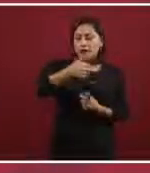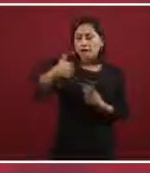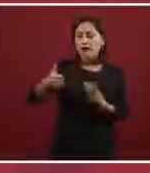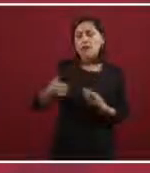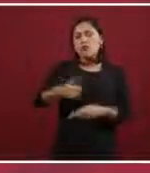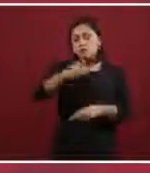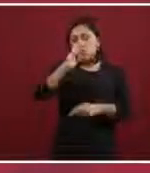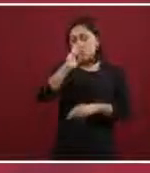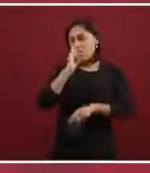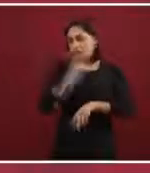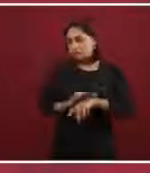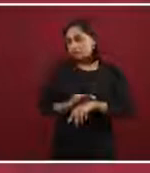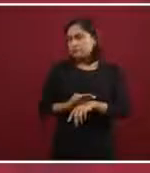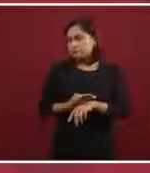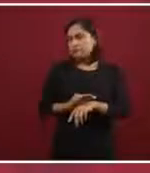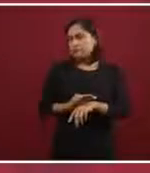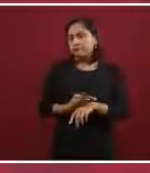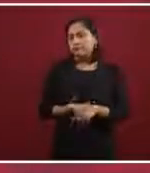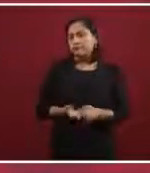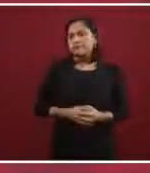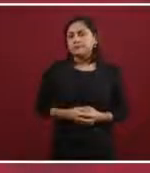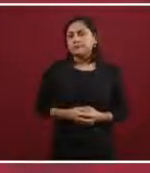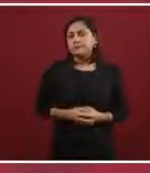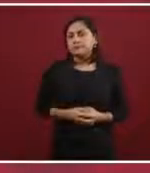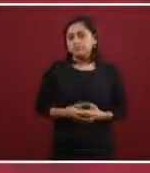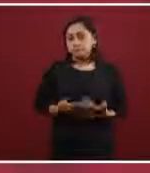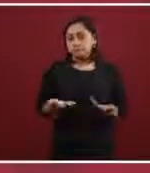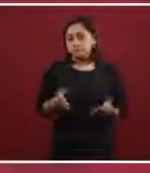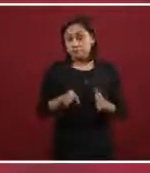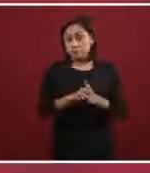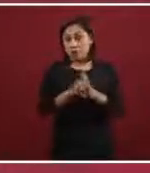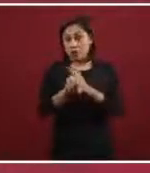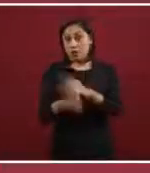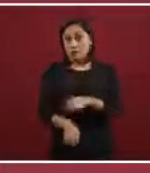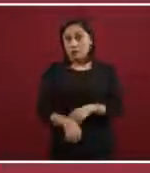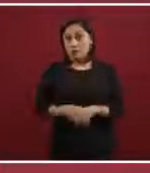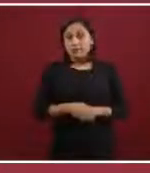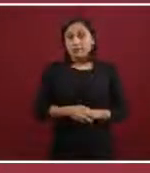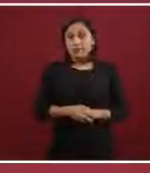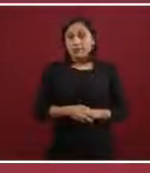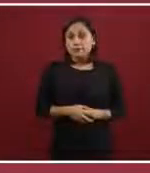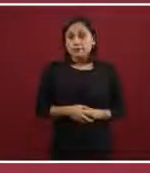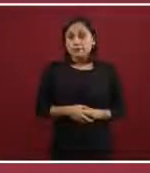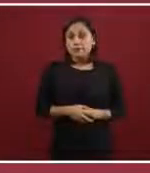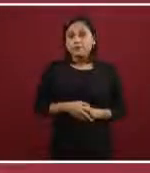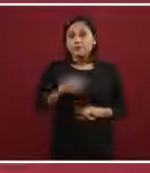como lo son y hay que reconocerlo la mayoría de los trabajadores de mexico